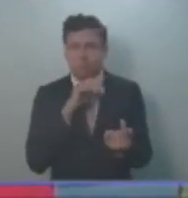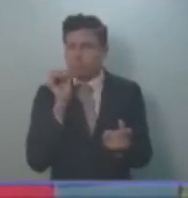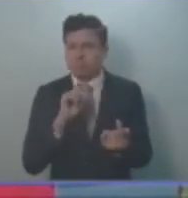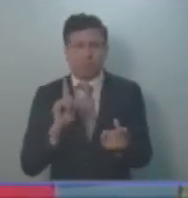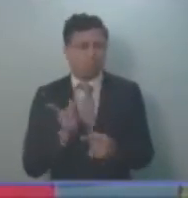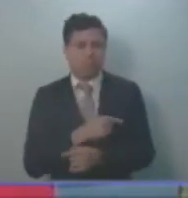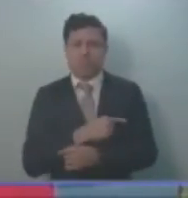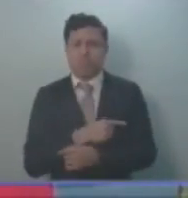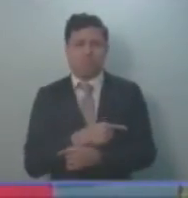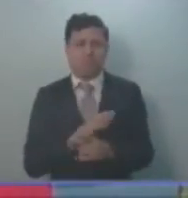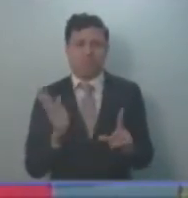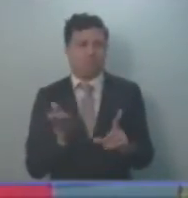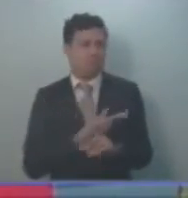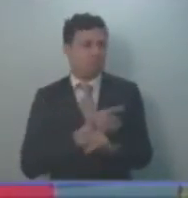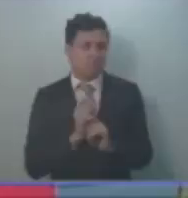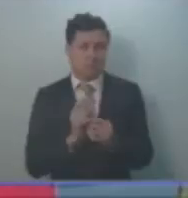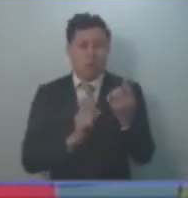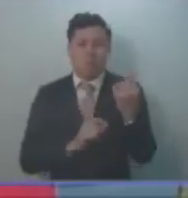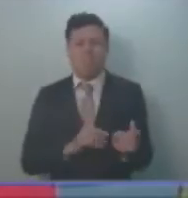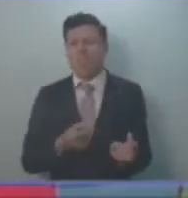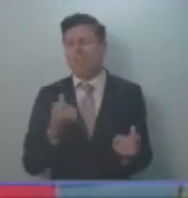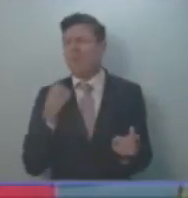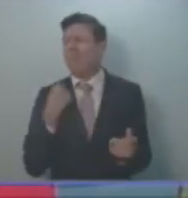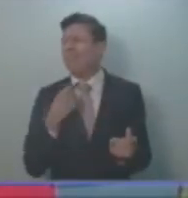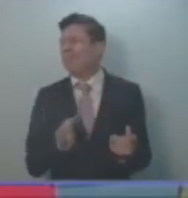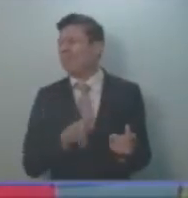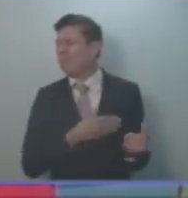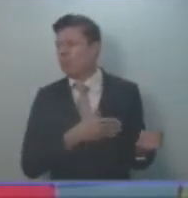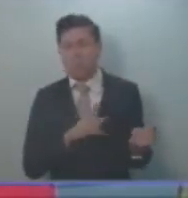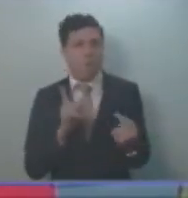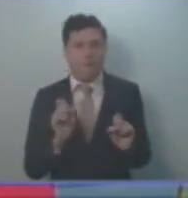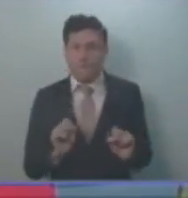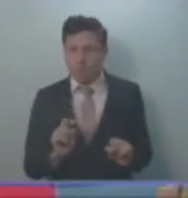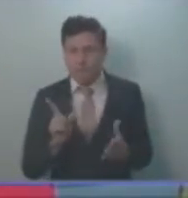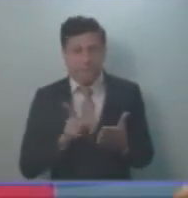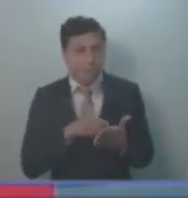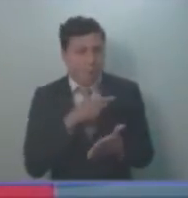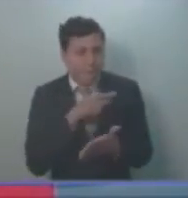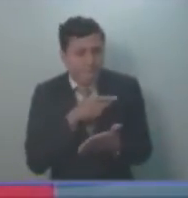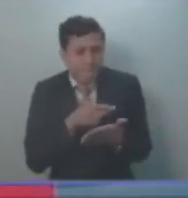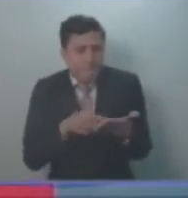sector salud el padecimiento de enfermedades crónicas